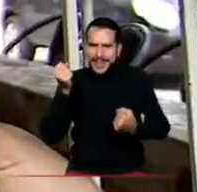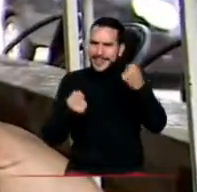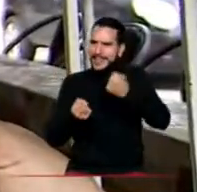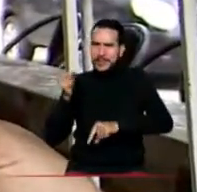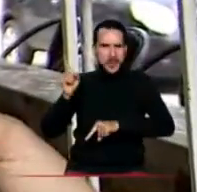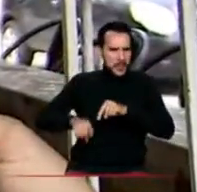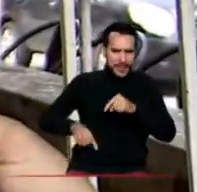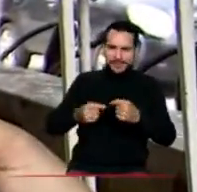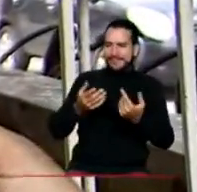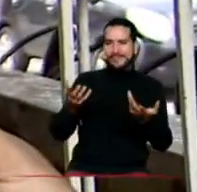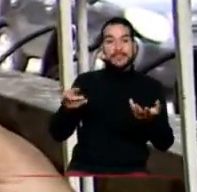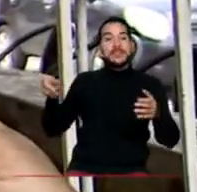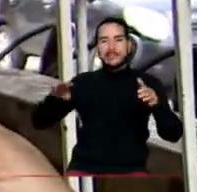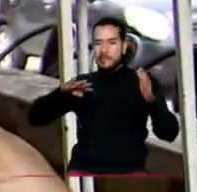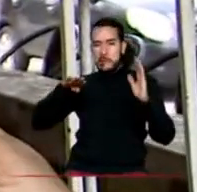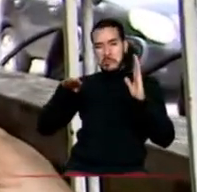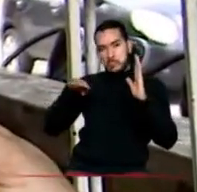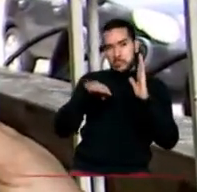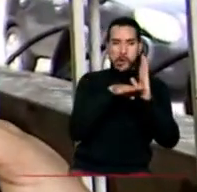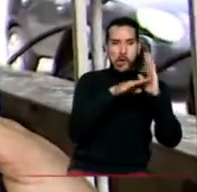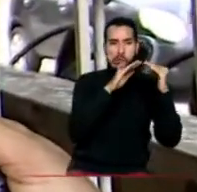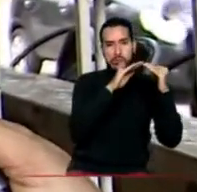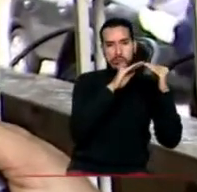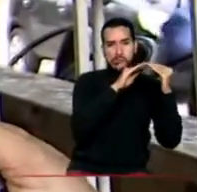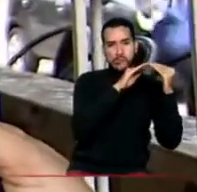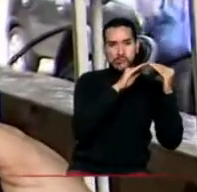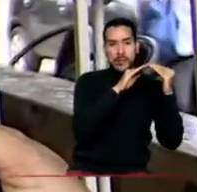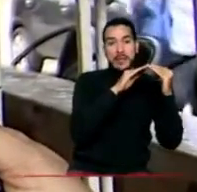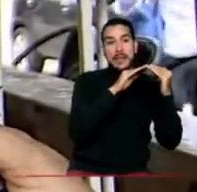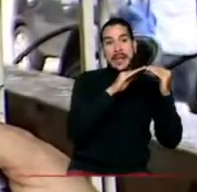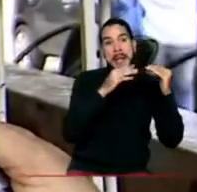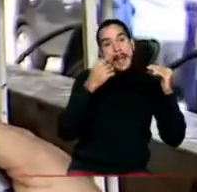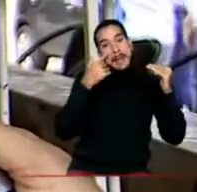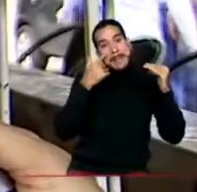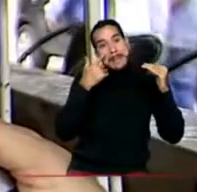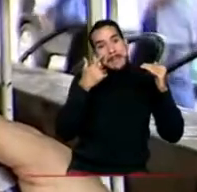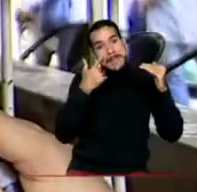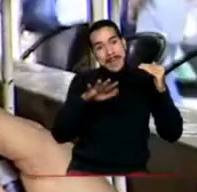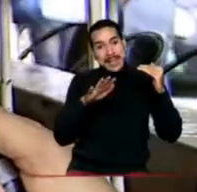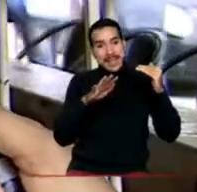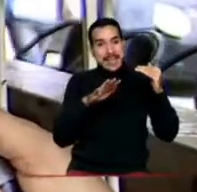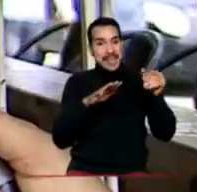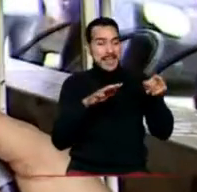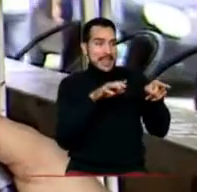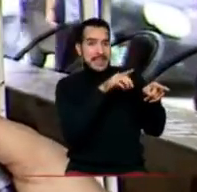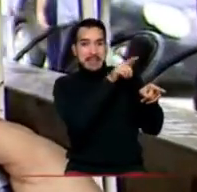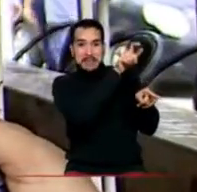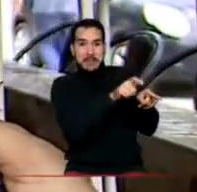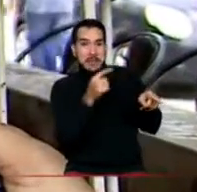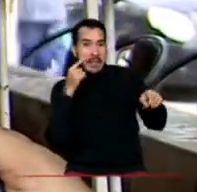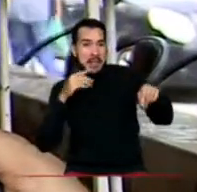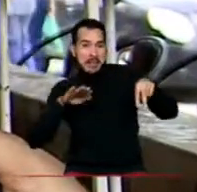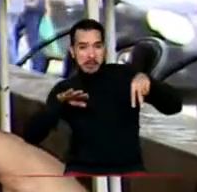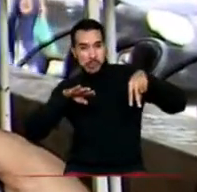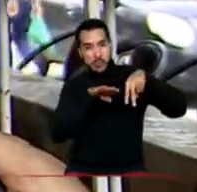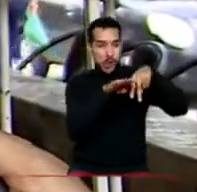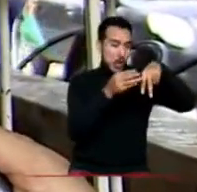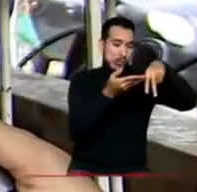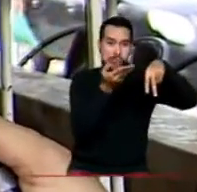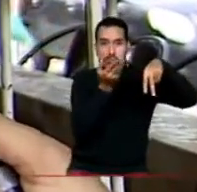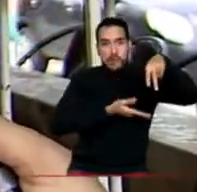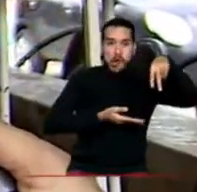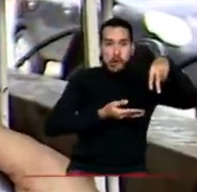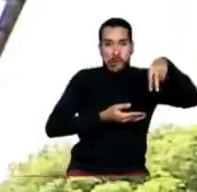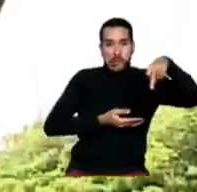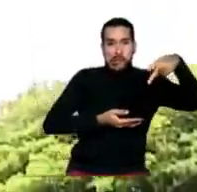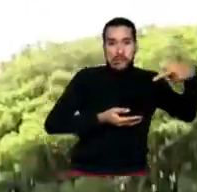dicen los vecinos que vieron que la desmembró, pues. O sea, la pierna no sé si la perderá, pero sí está desmembrada. Y mi hermano realmente no sé cómo está